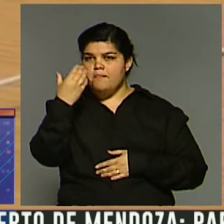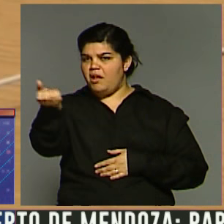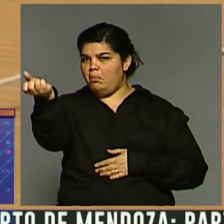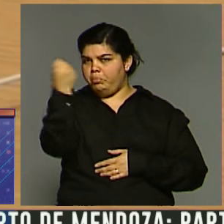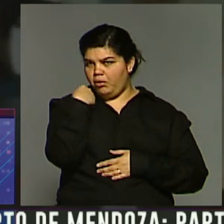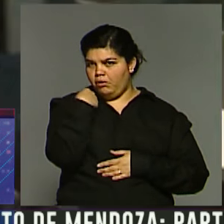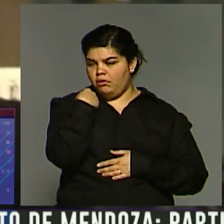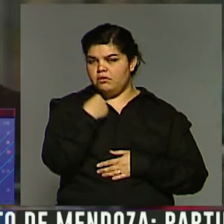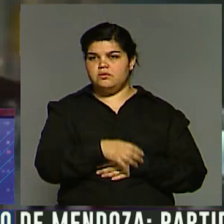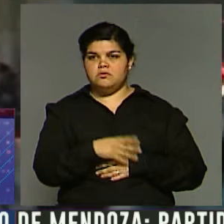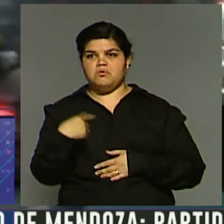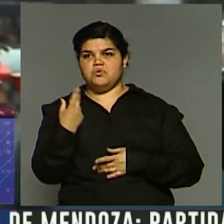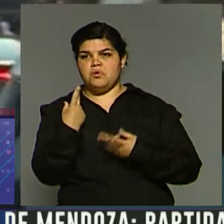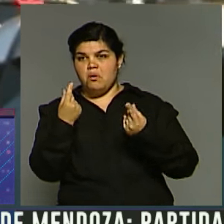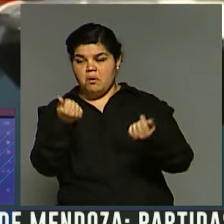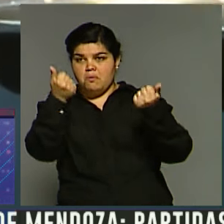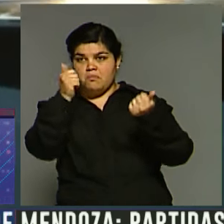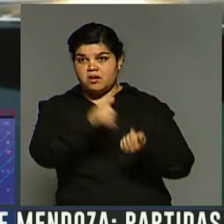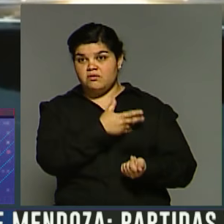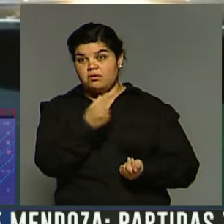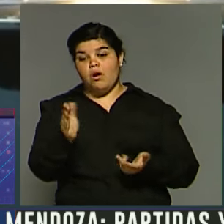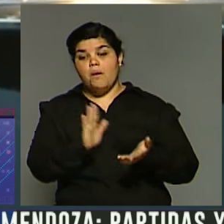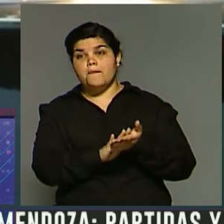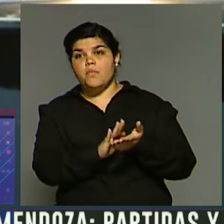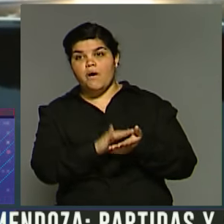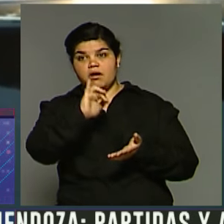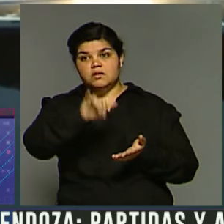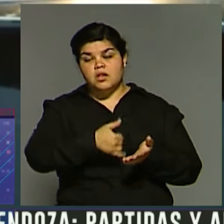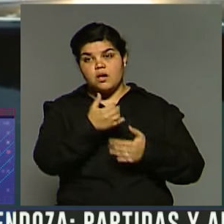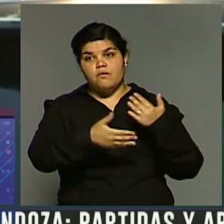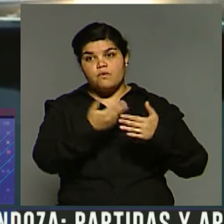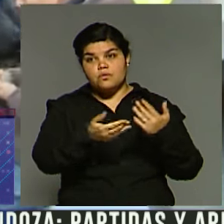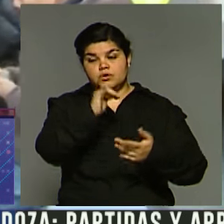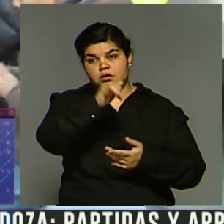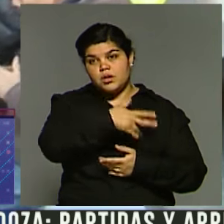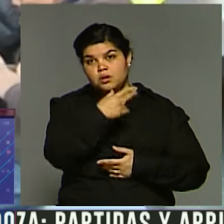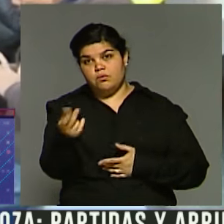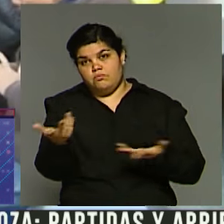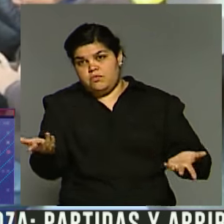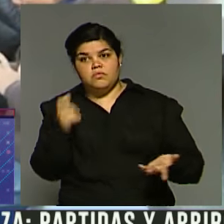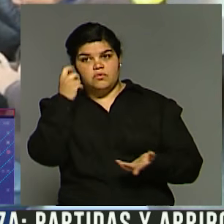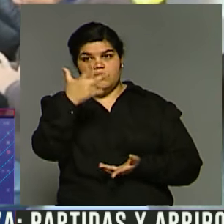bueno, si compramos un teléfono, bueno, traemos y probamos si funciona o no. La última en 3G funciona.